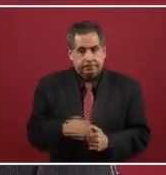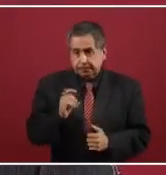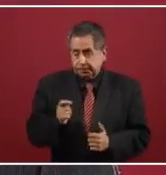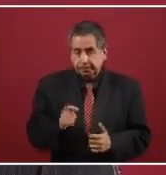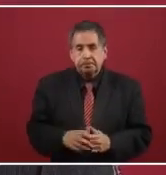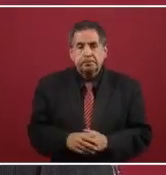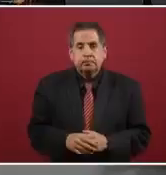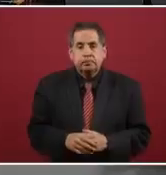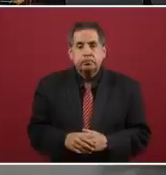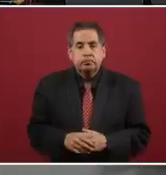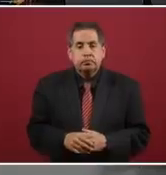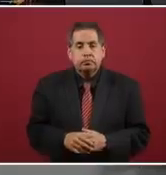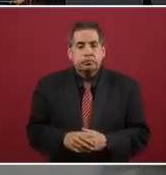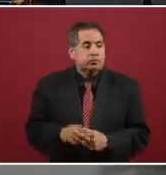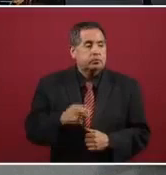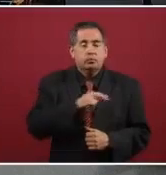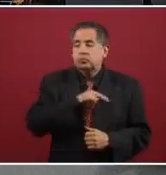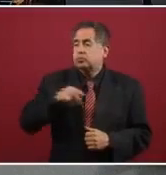nosotros